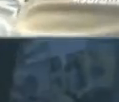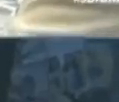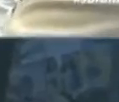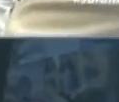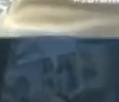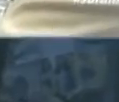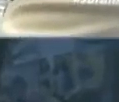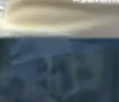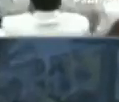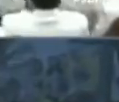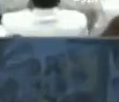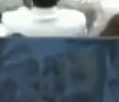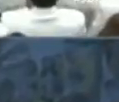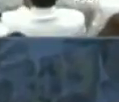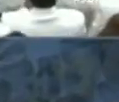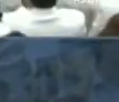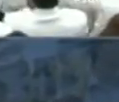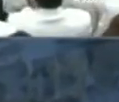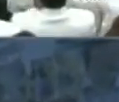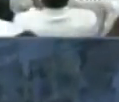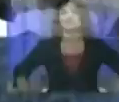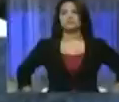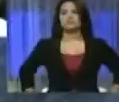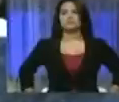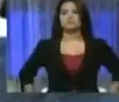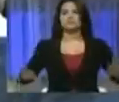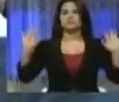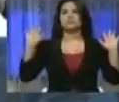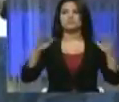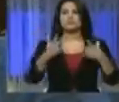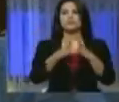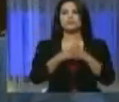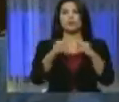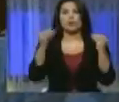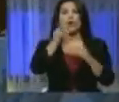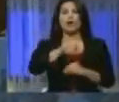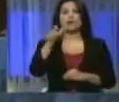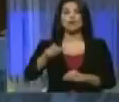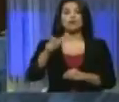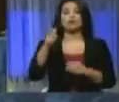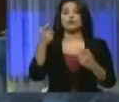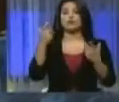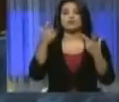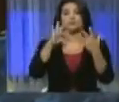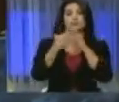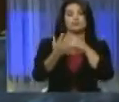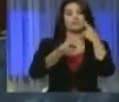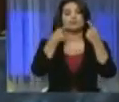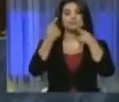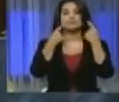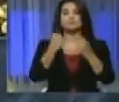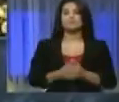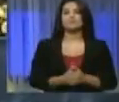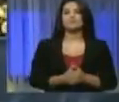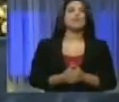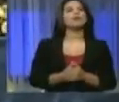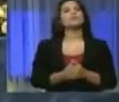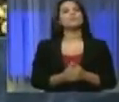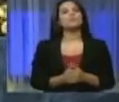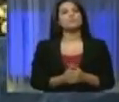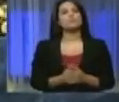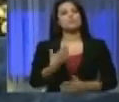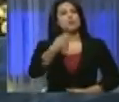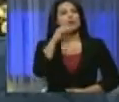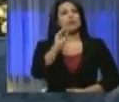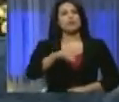gran misión Vivienda Venezuela, la gran misión Barrio Nuevo, Barrio Tricolor, todo, todo. Y le dije,